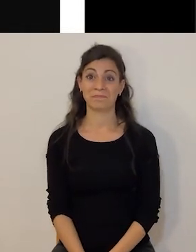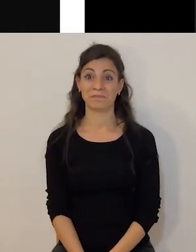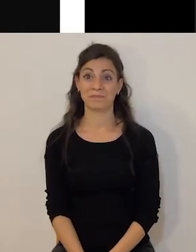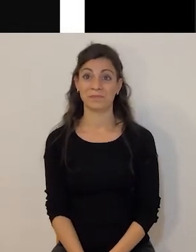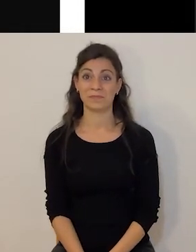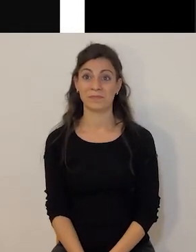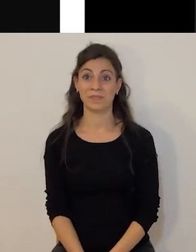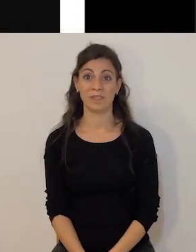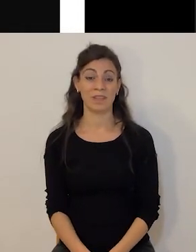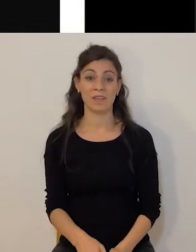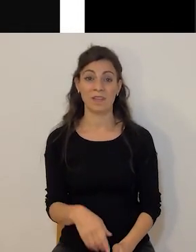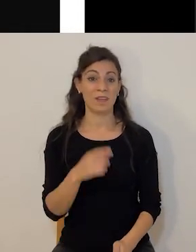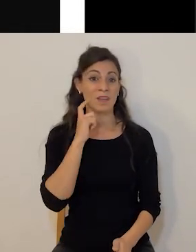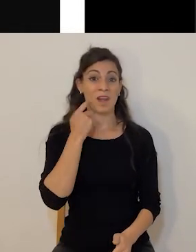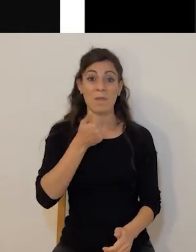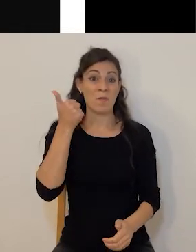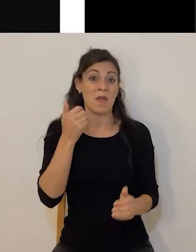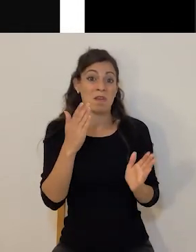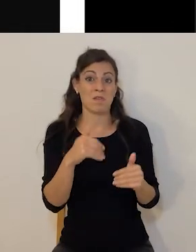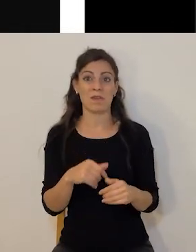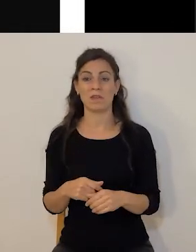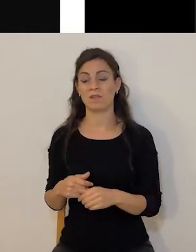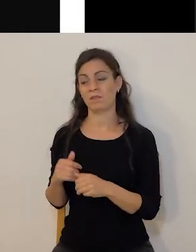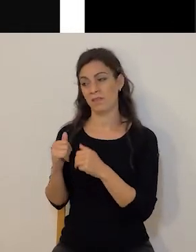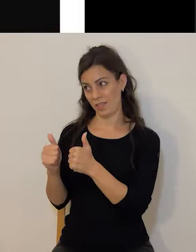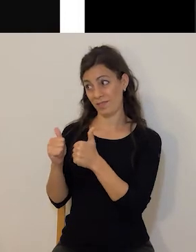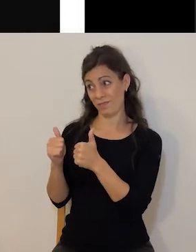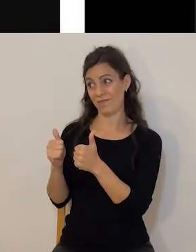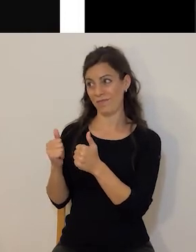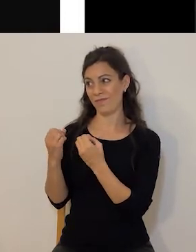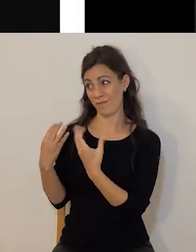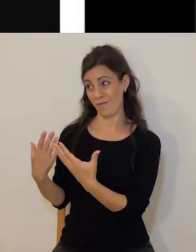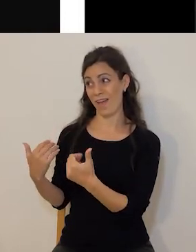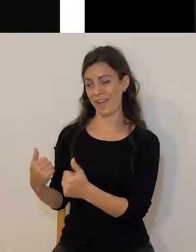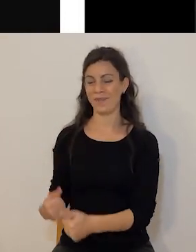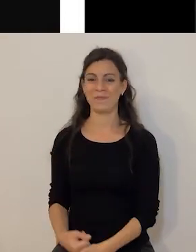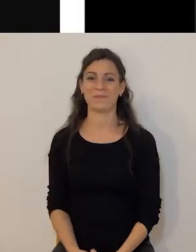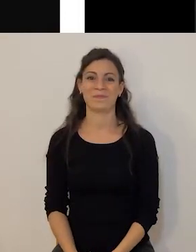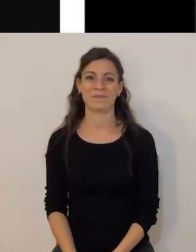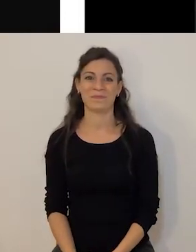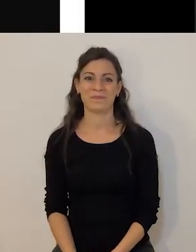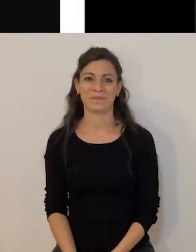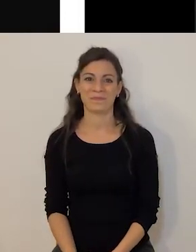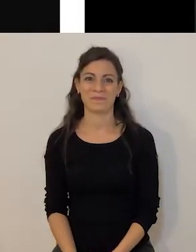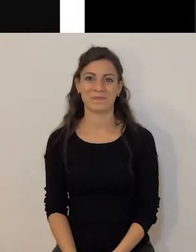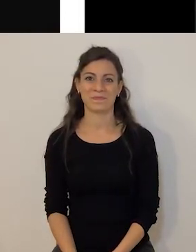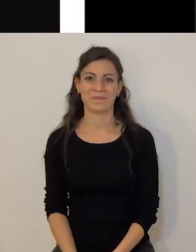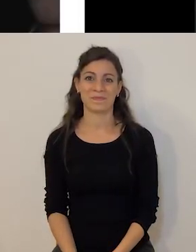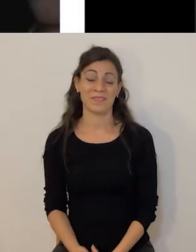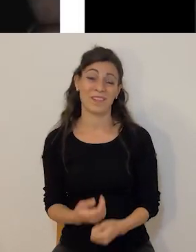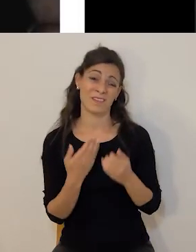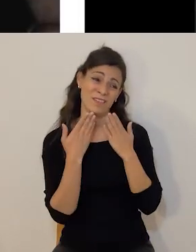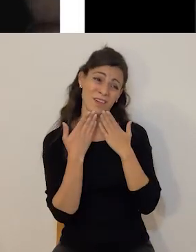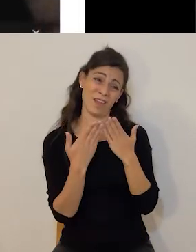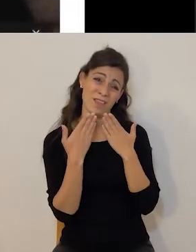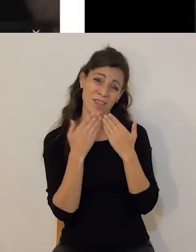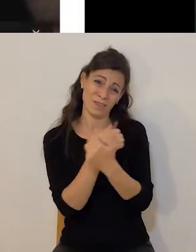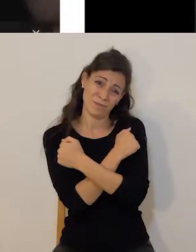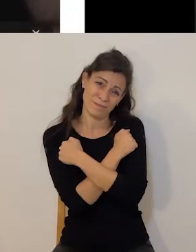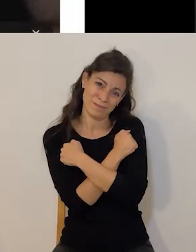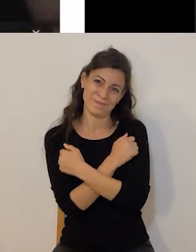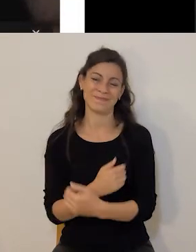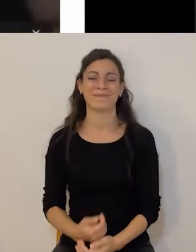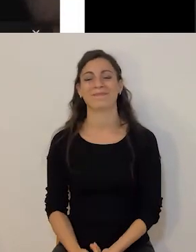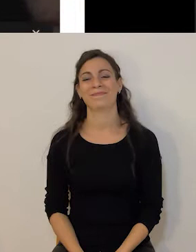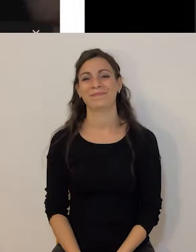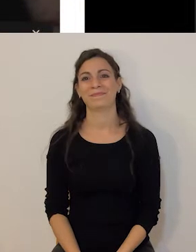Like there's none left. It's fine. It's fine. Oh, thank you.